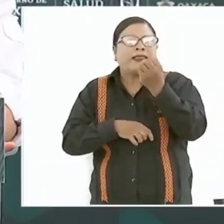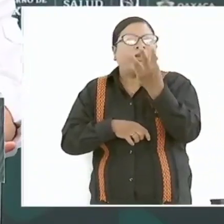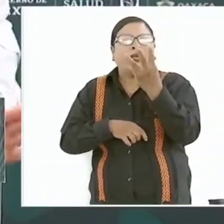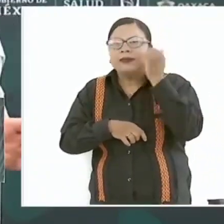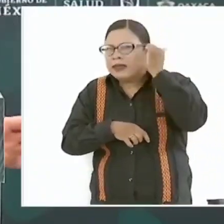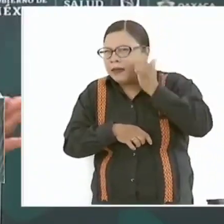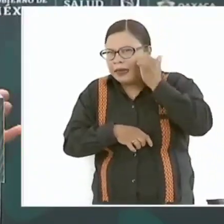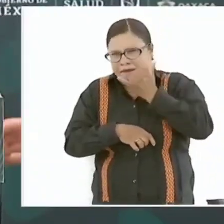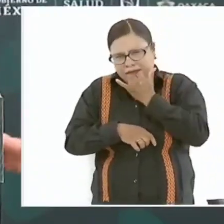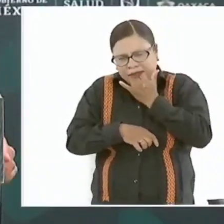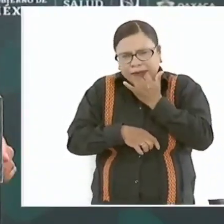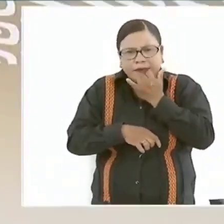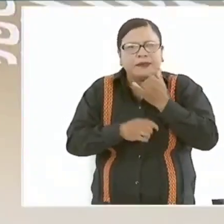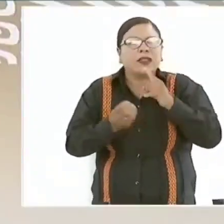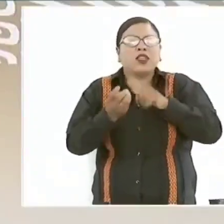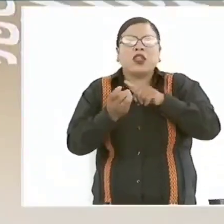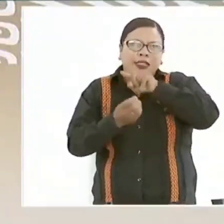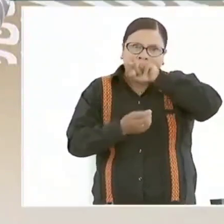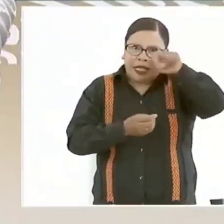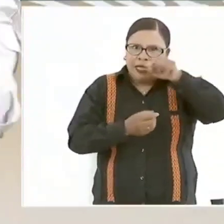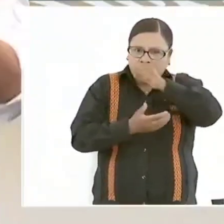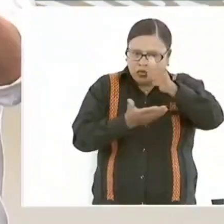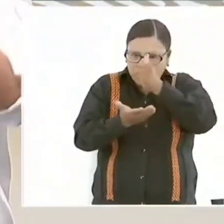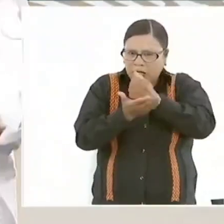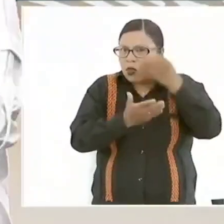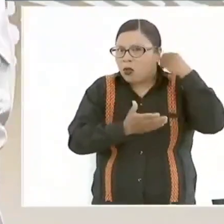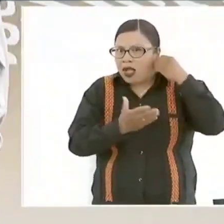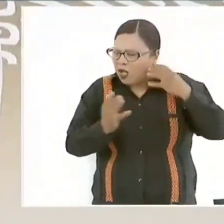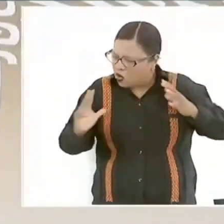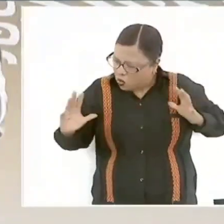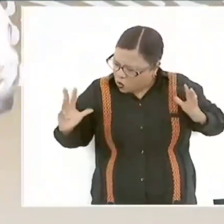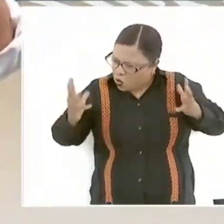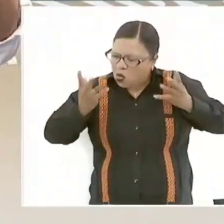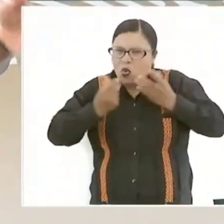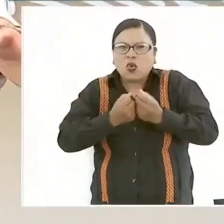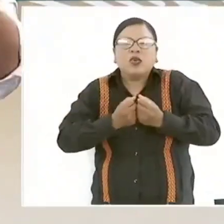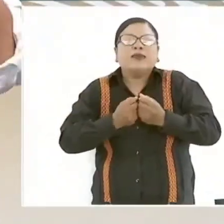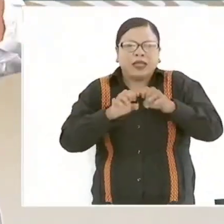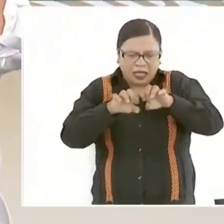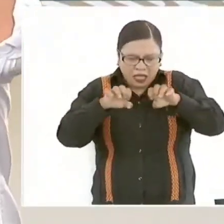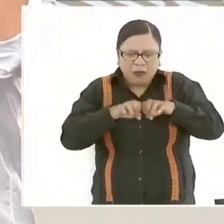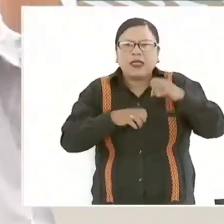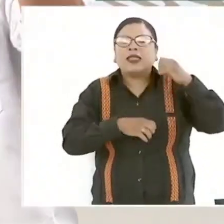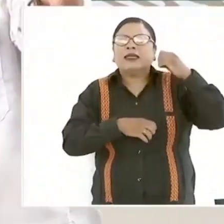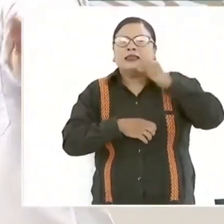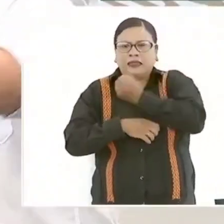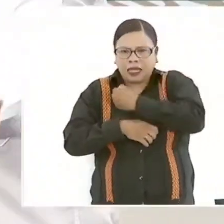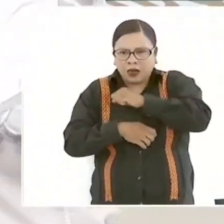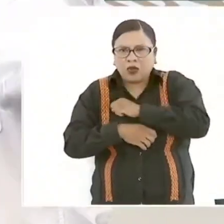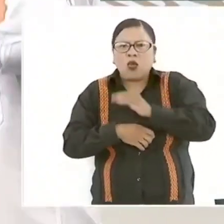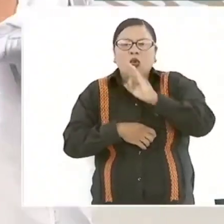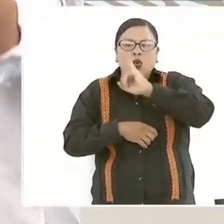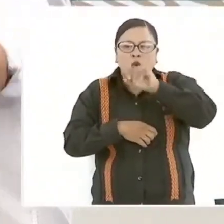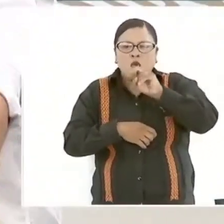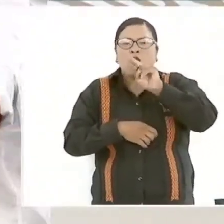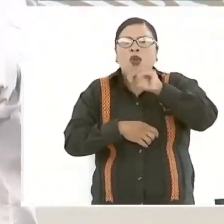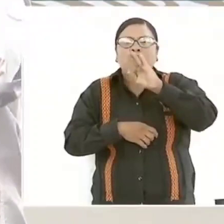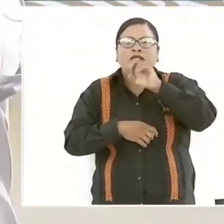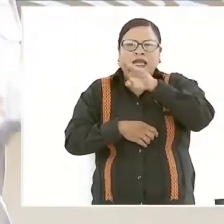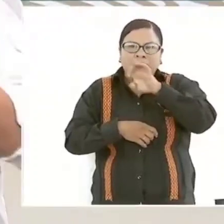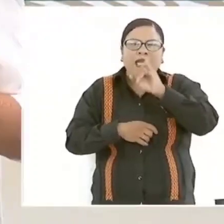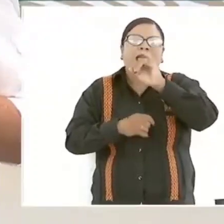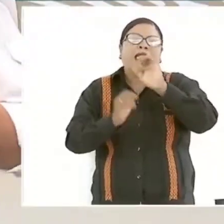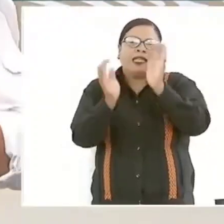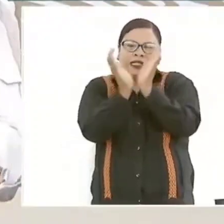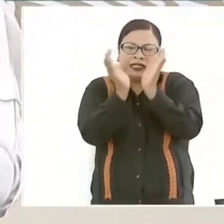el 3 de abril, estuvimos en la capital, en Oaxaca, todo el sector salud, Juan Ferrer del INSABI, Reyes Terán, el